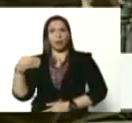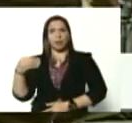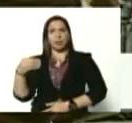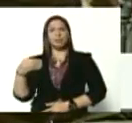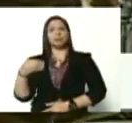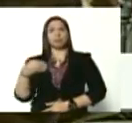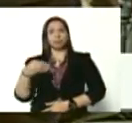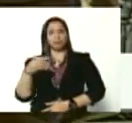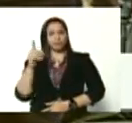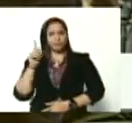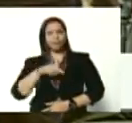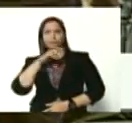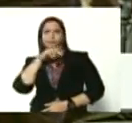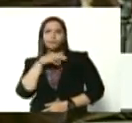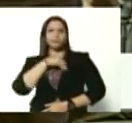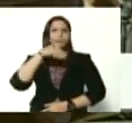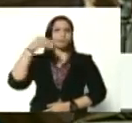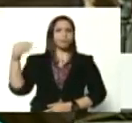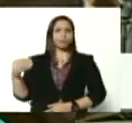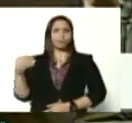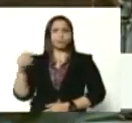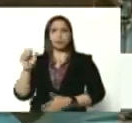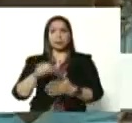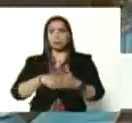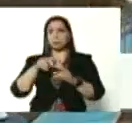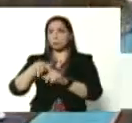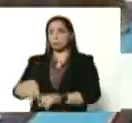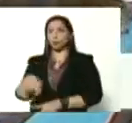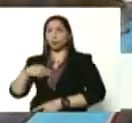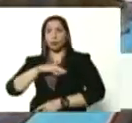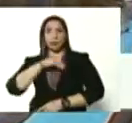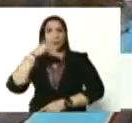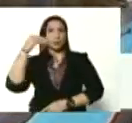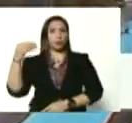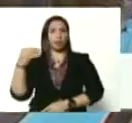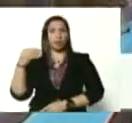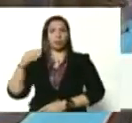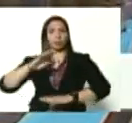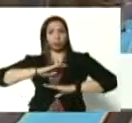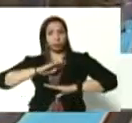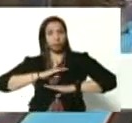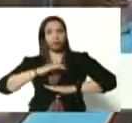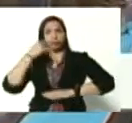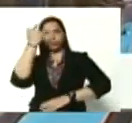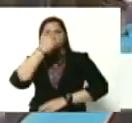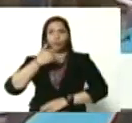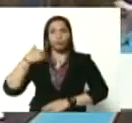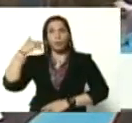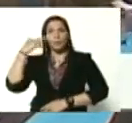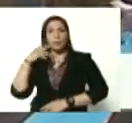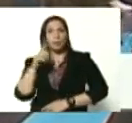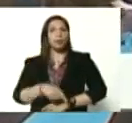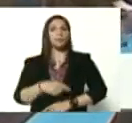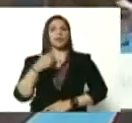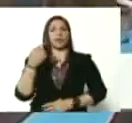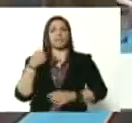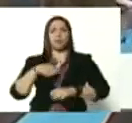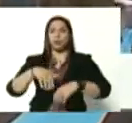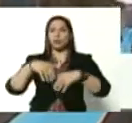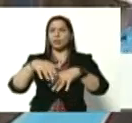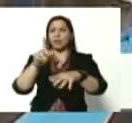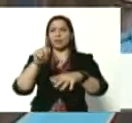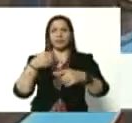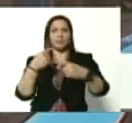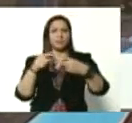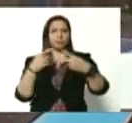sin detrimento de nuestras espiritualidades autóctonas afroamericanas hispánicas católicas protestantes mezquitas o